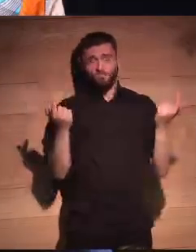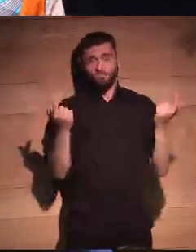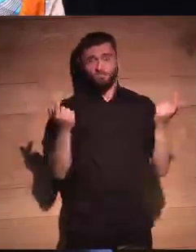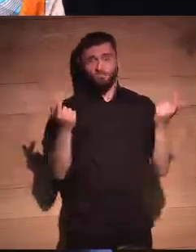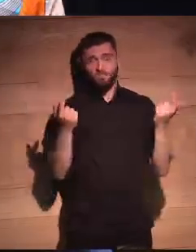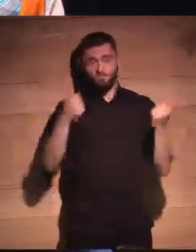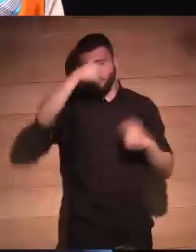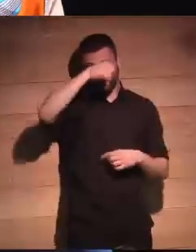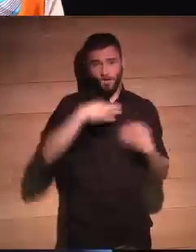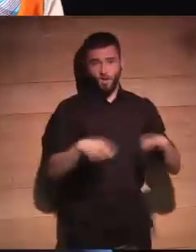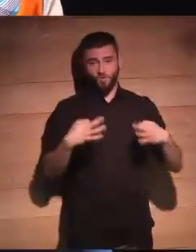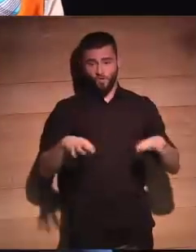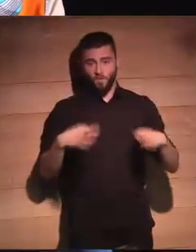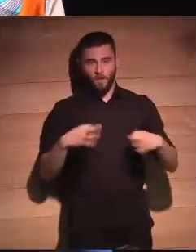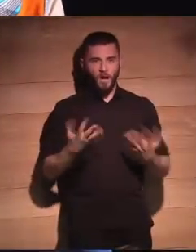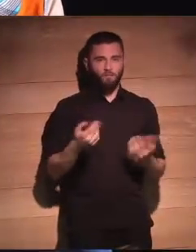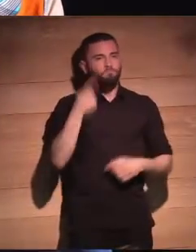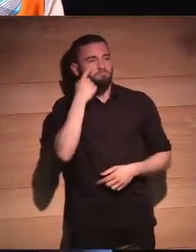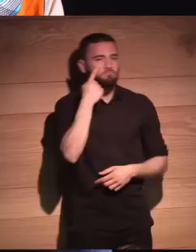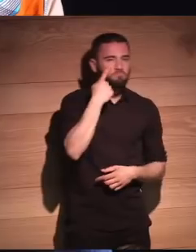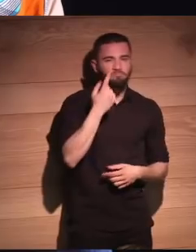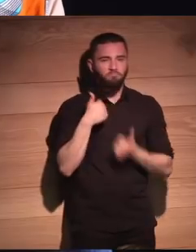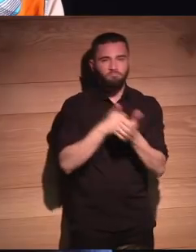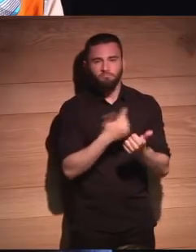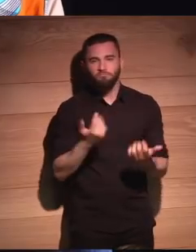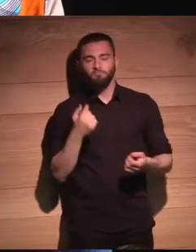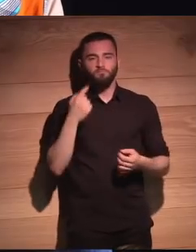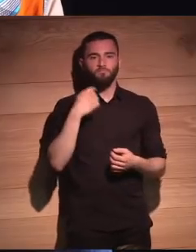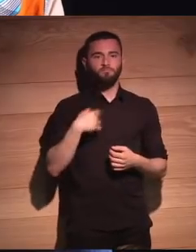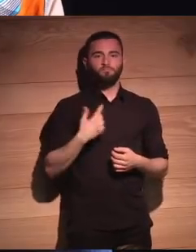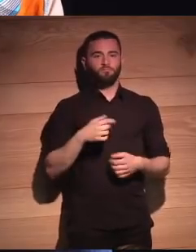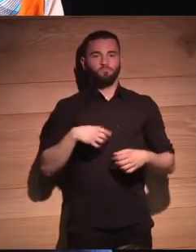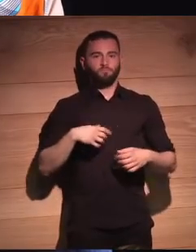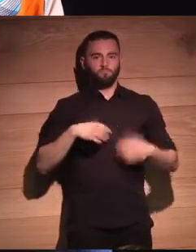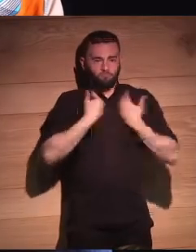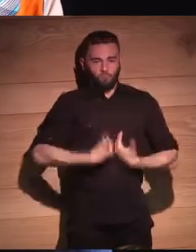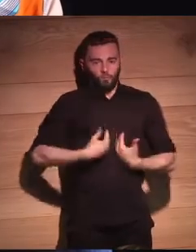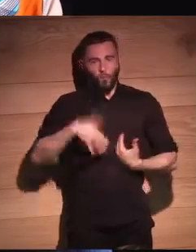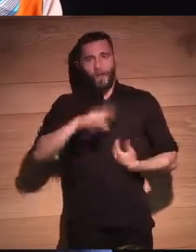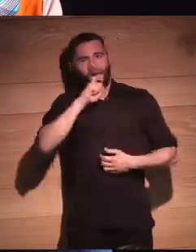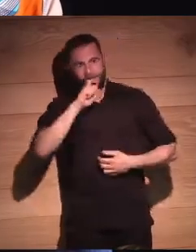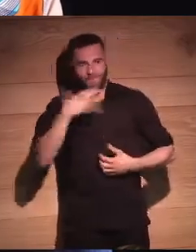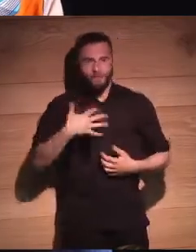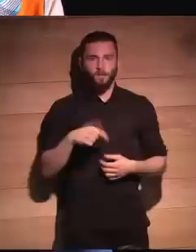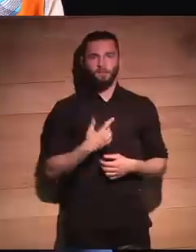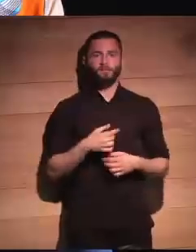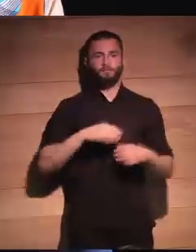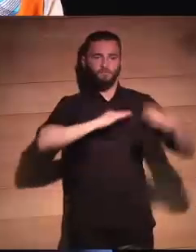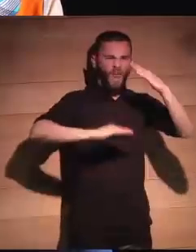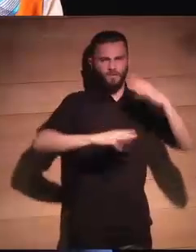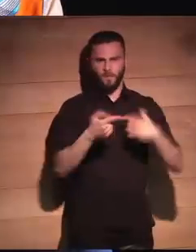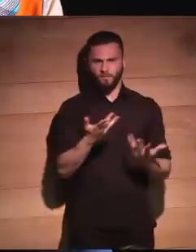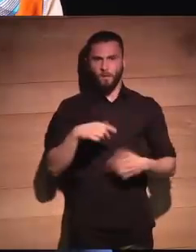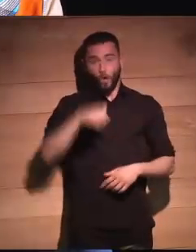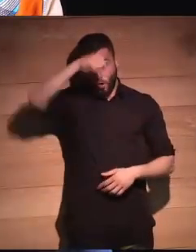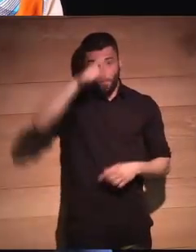con labores detectivescas, con una forma física envidiable, con entrenamiento en artes marciales, pero es un hombre. De hecho, en los